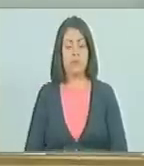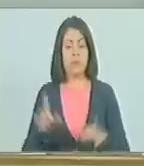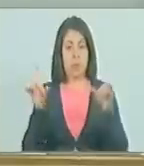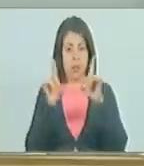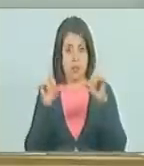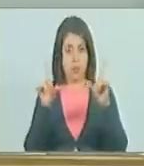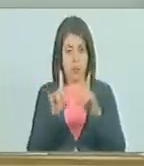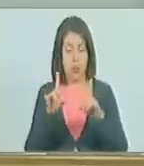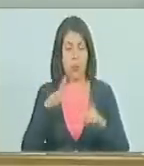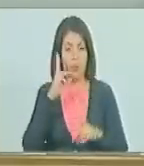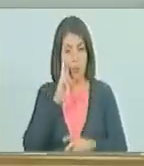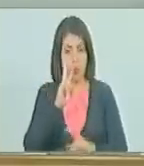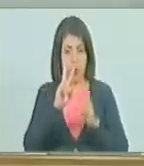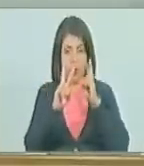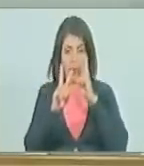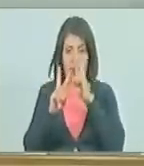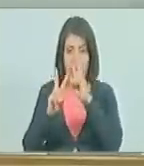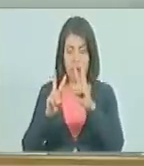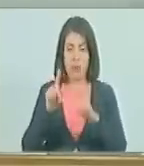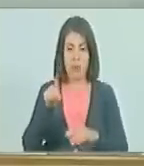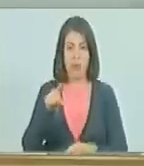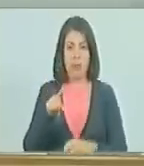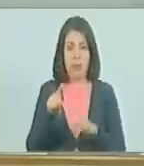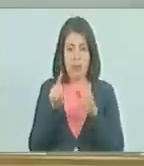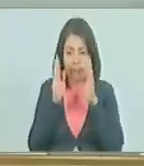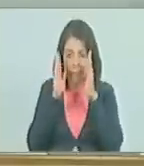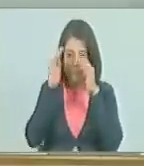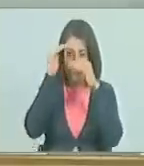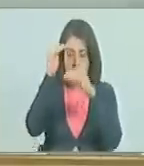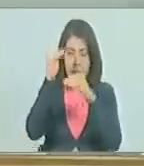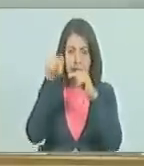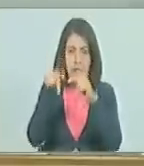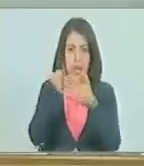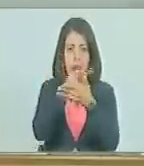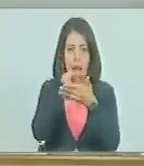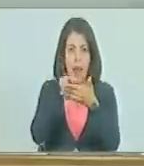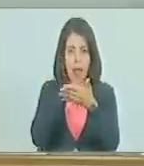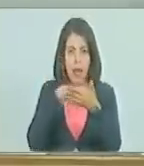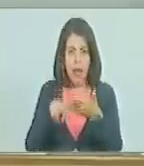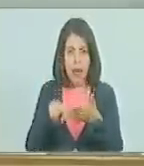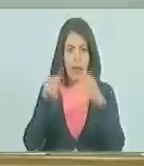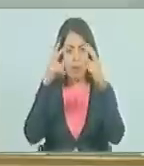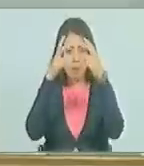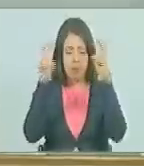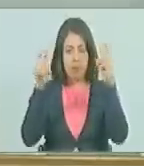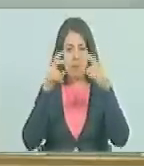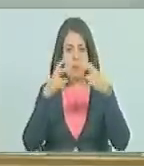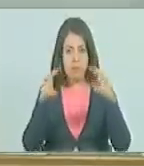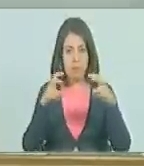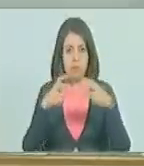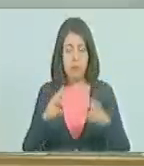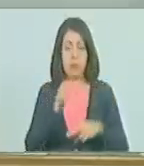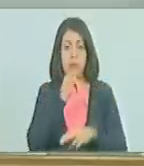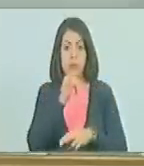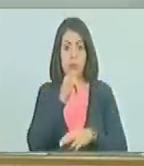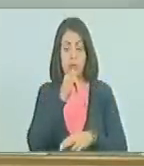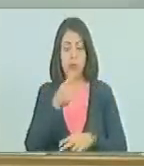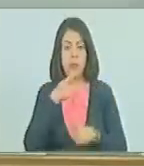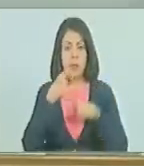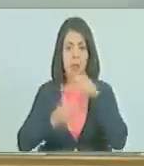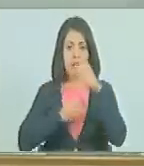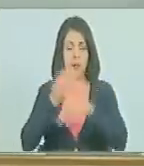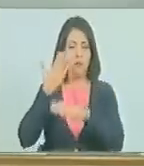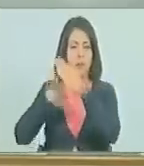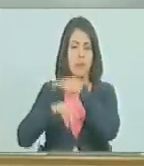de comunicación, pueda observar con detenimiento y leer bien los subtítulos de las declaraciones realizadas